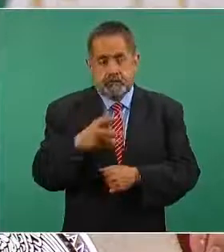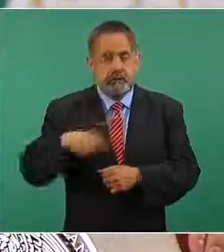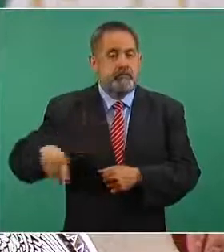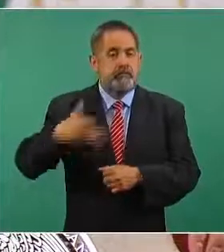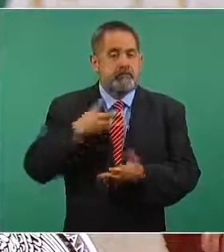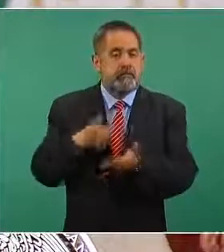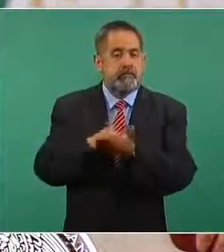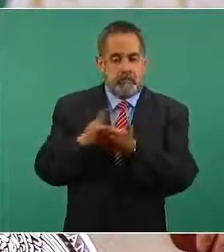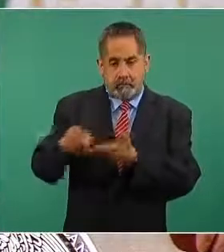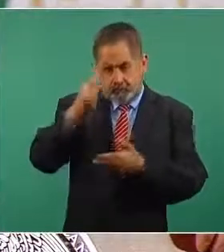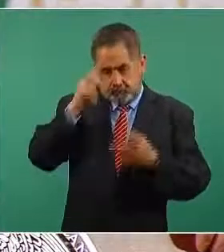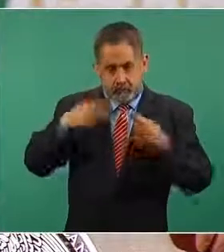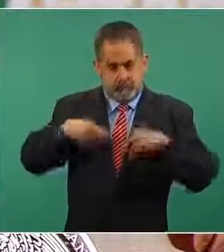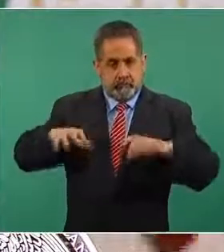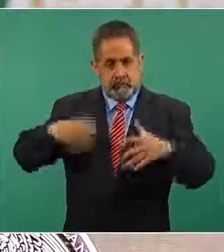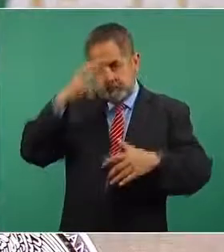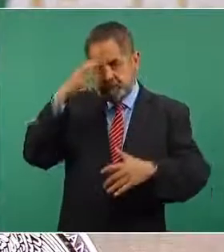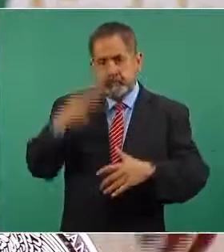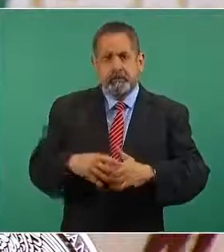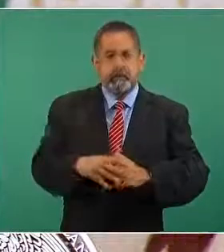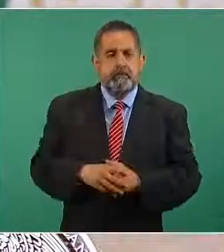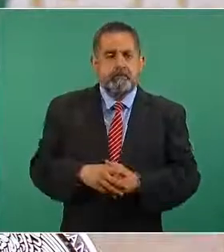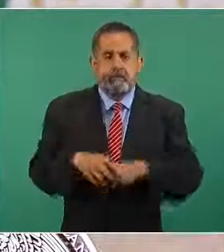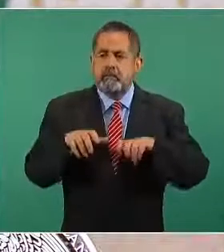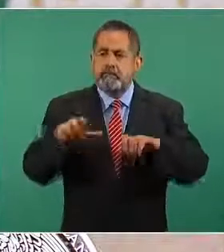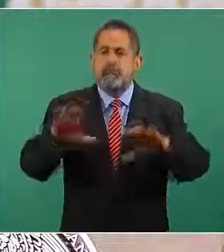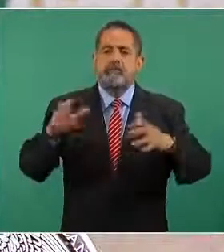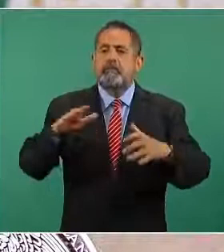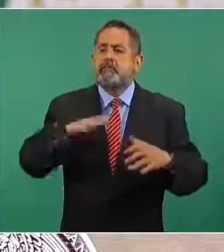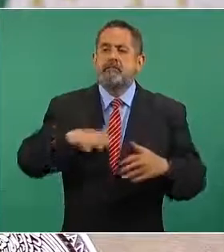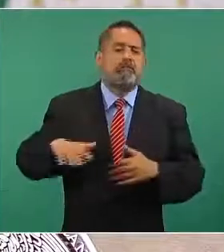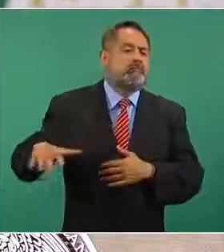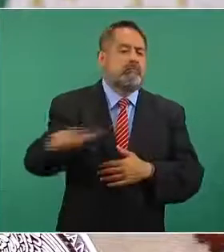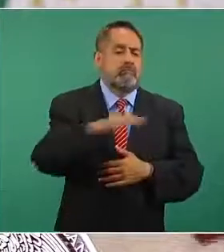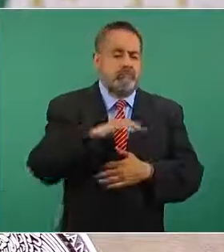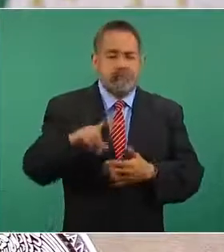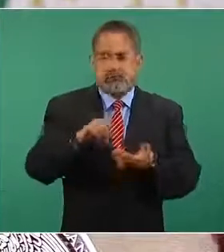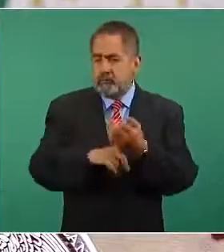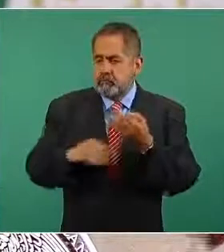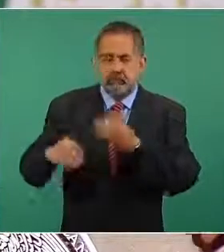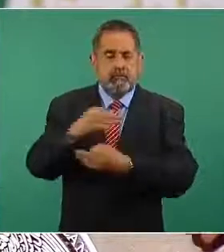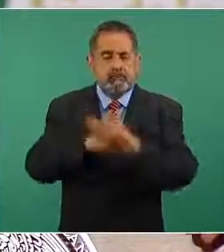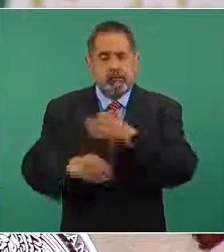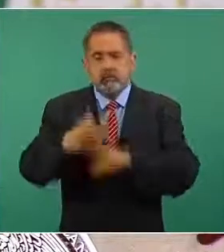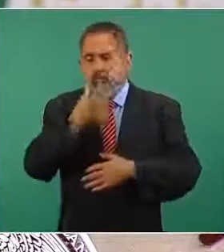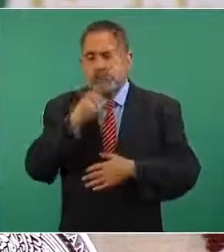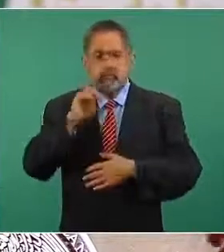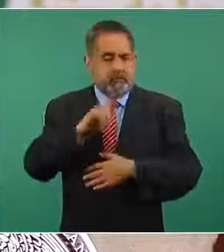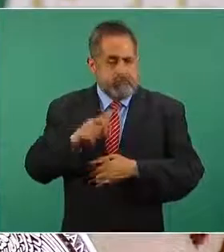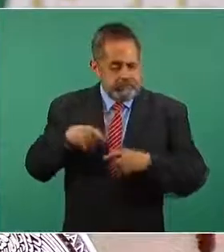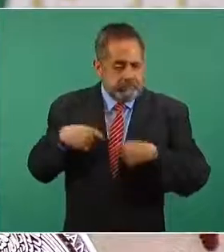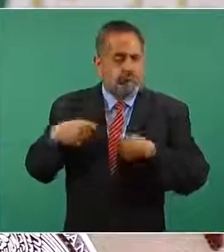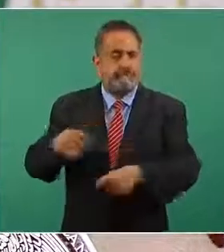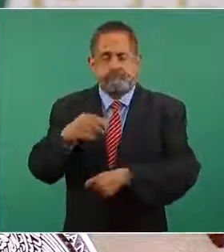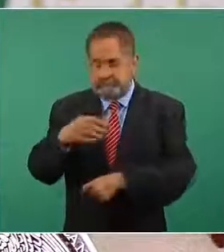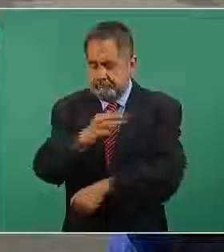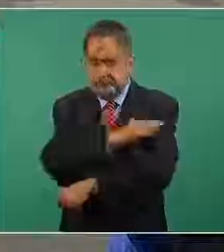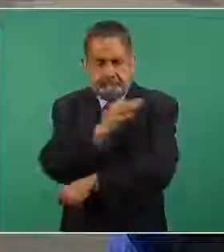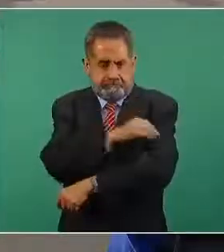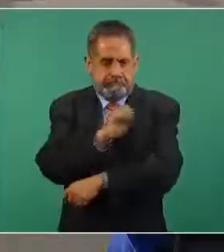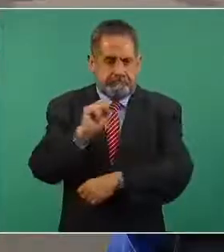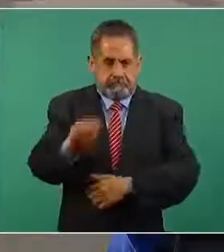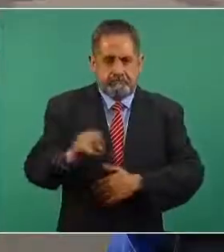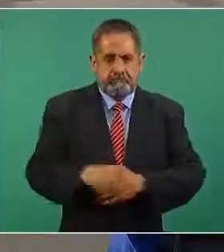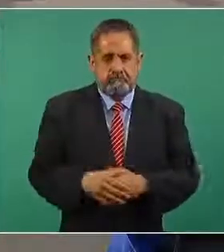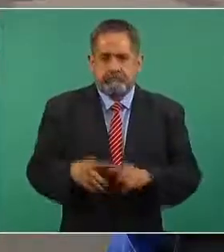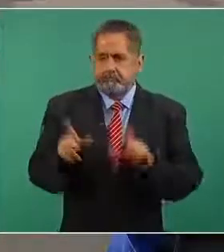derecho para la población mexicana, de cobertura universal. Todas y todos tienen garantizada su vacuna.